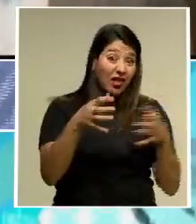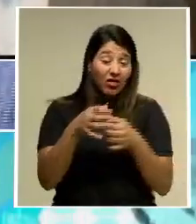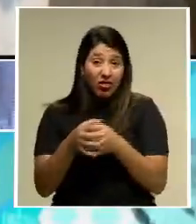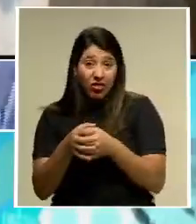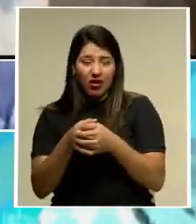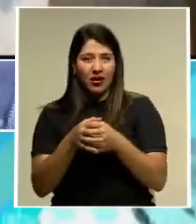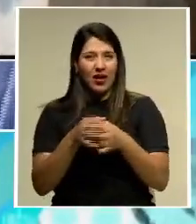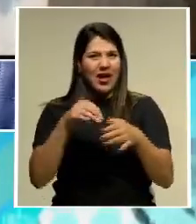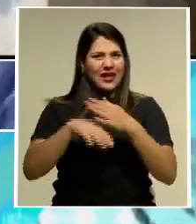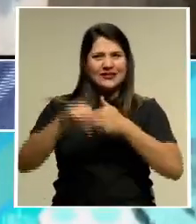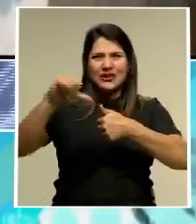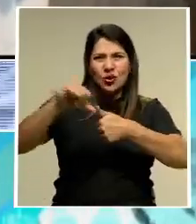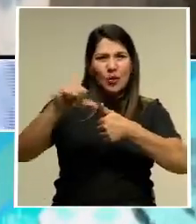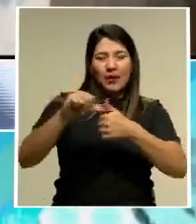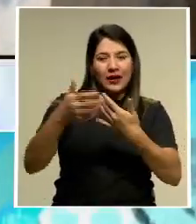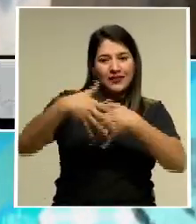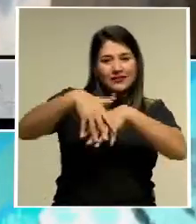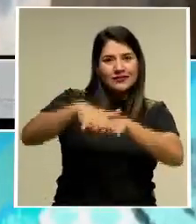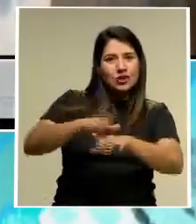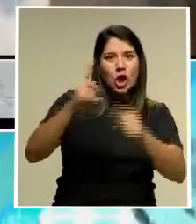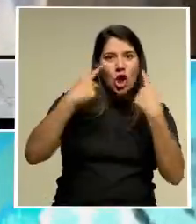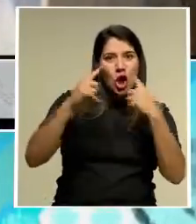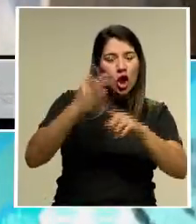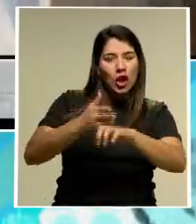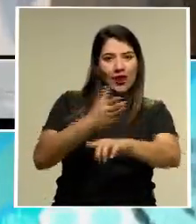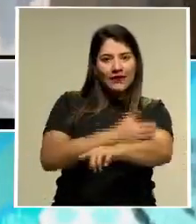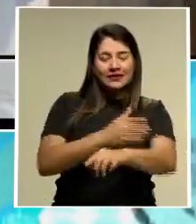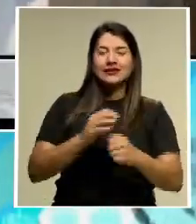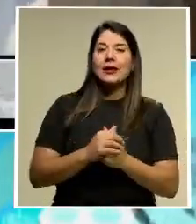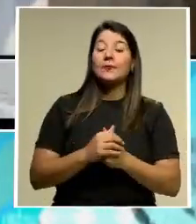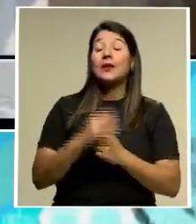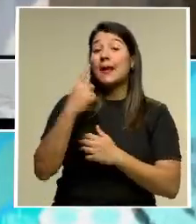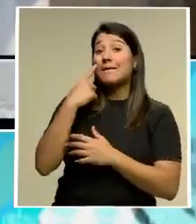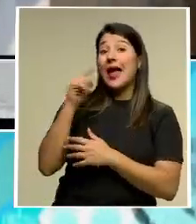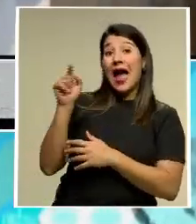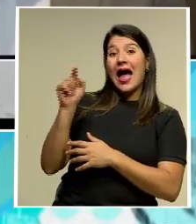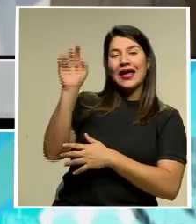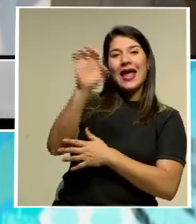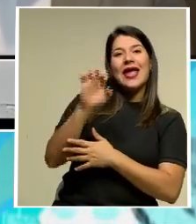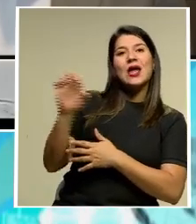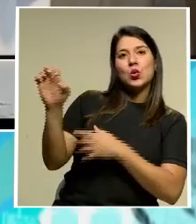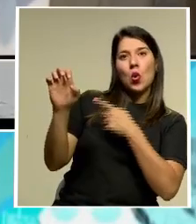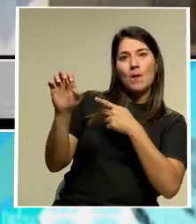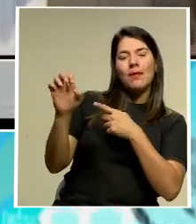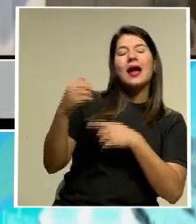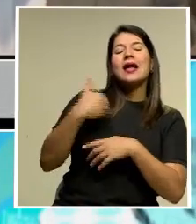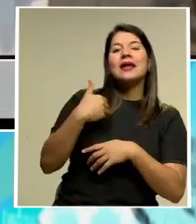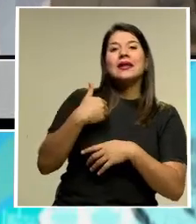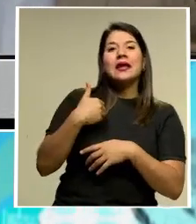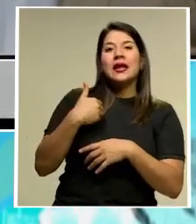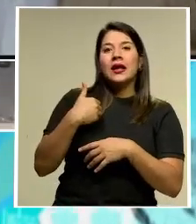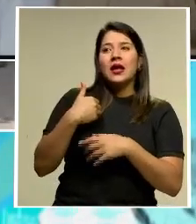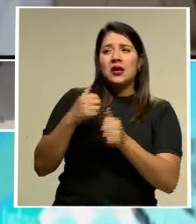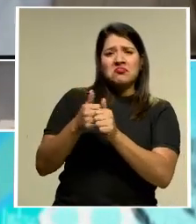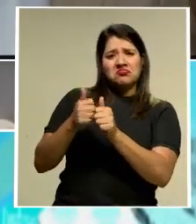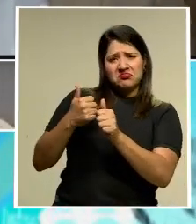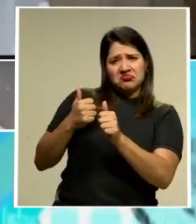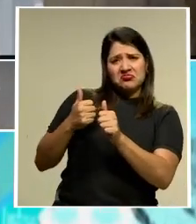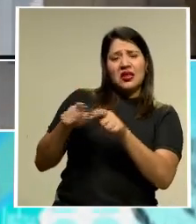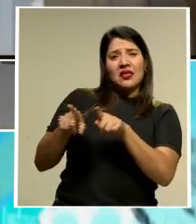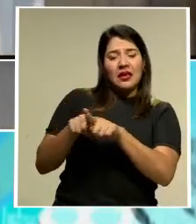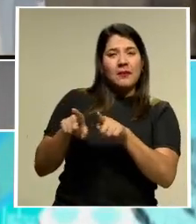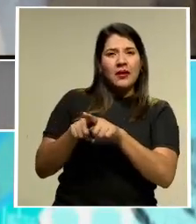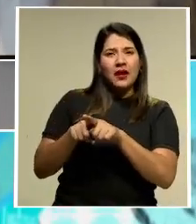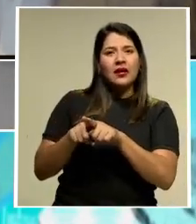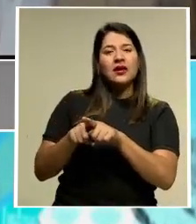no avanza. Mire, hay que decir que los europeos con su integración han tenido retrocesos en los últimos